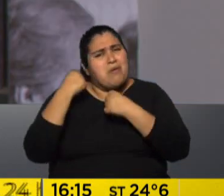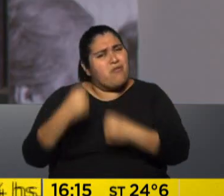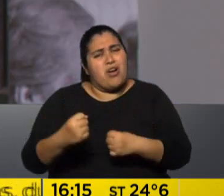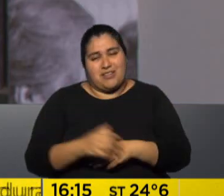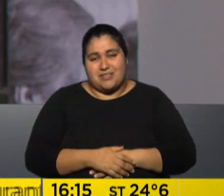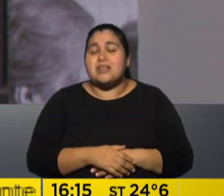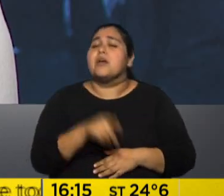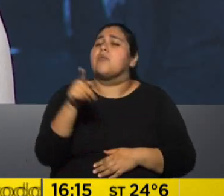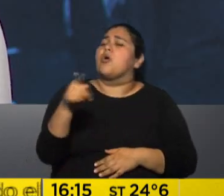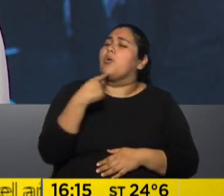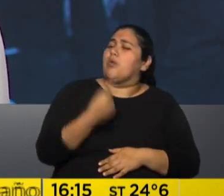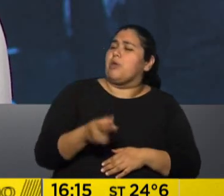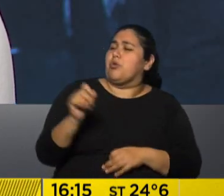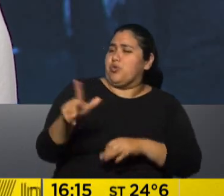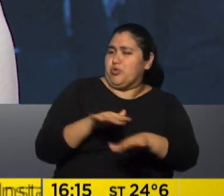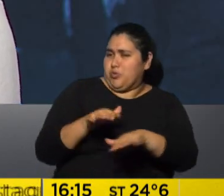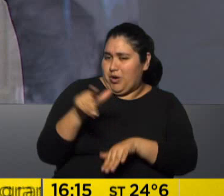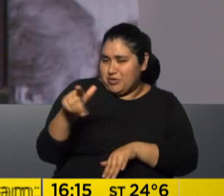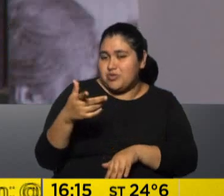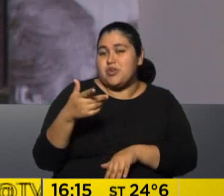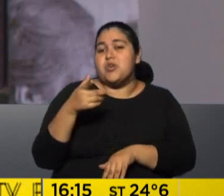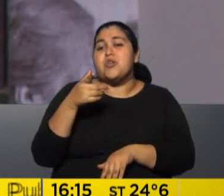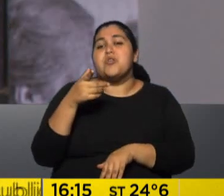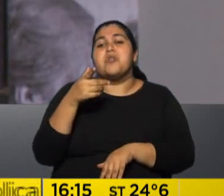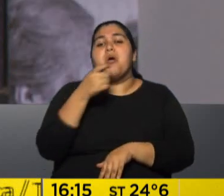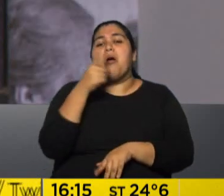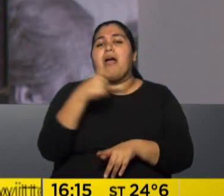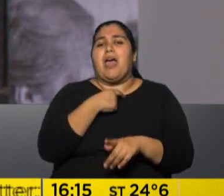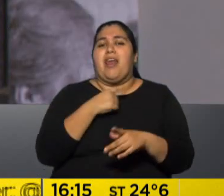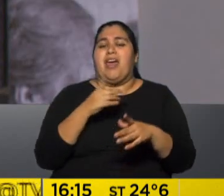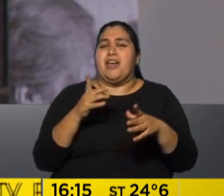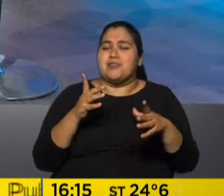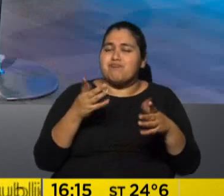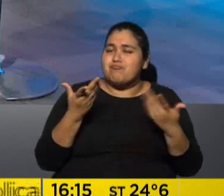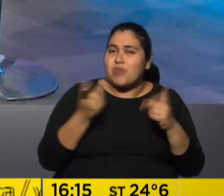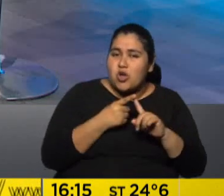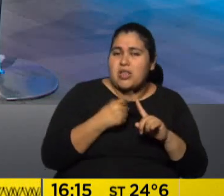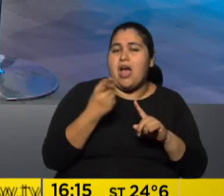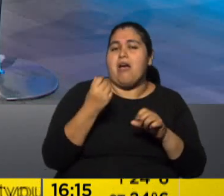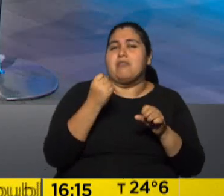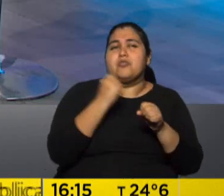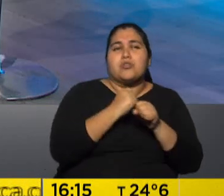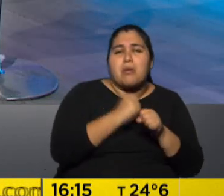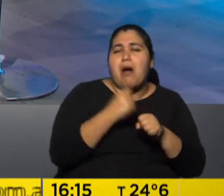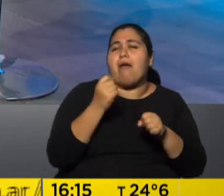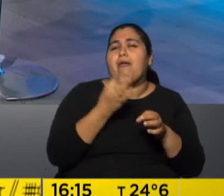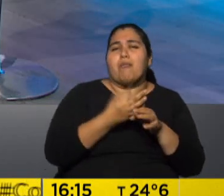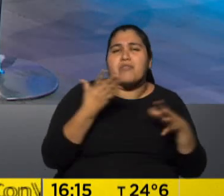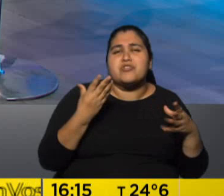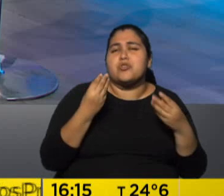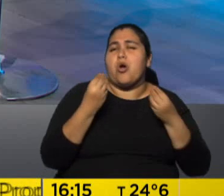Florencia. ¿Cómo haces vos, en tu caso, cómo ves que harán tus compañeras también para articular, en este caso, sus trabajos, sus